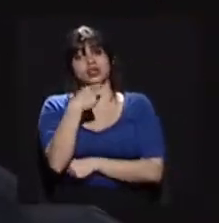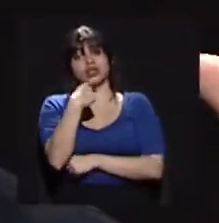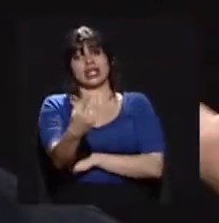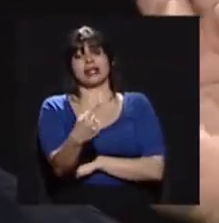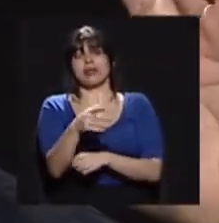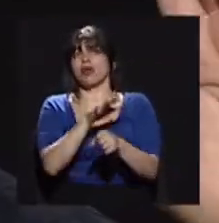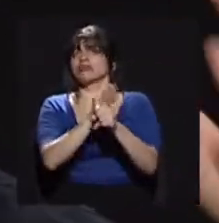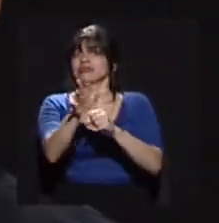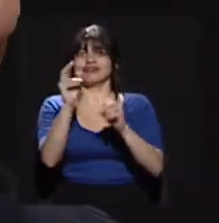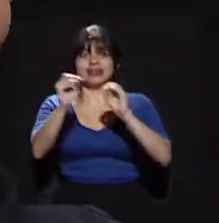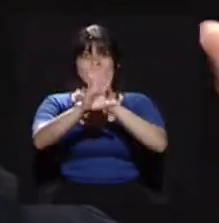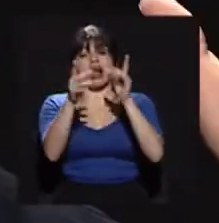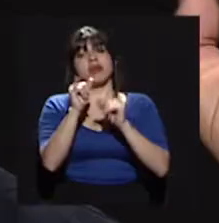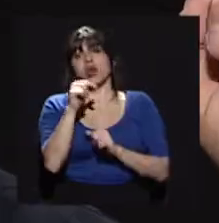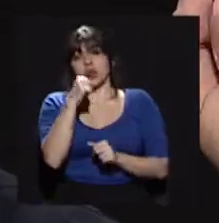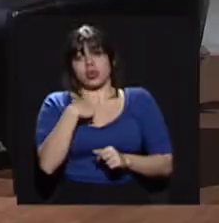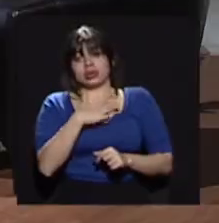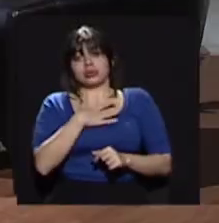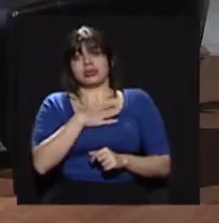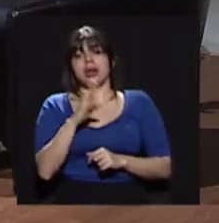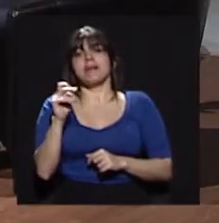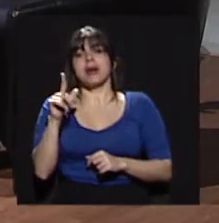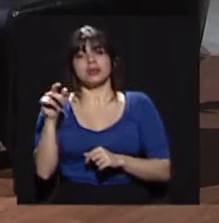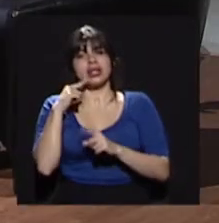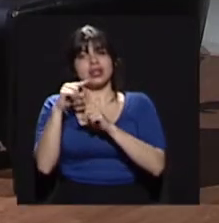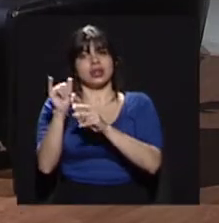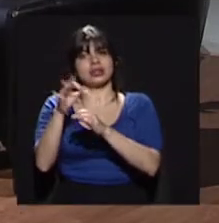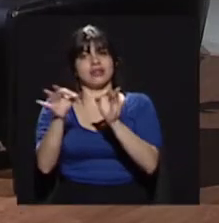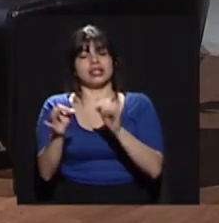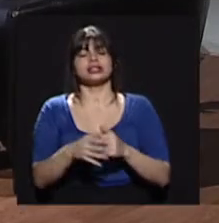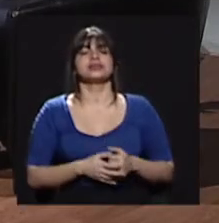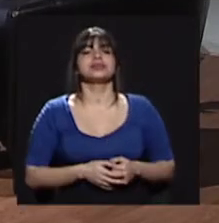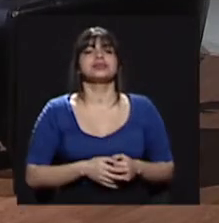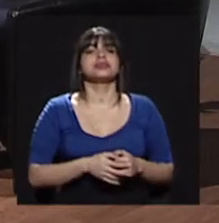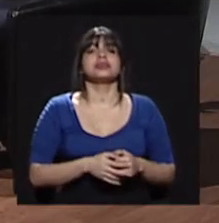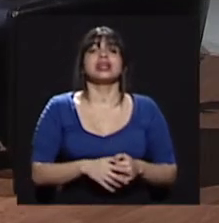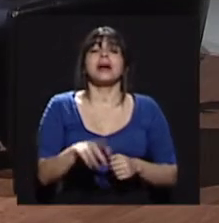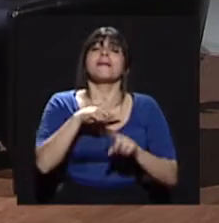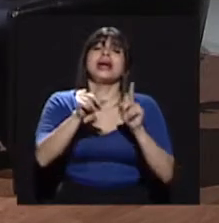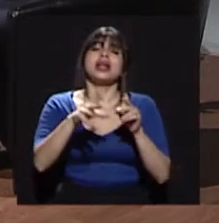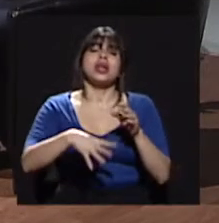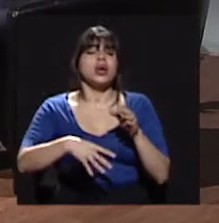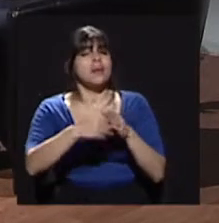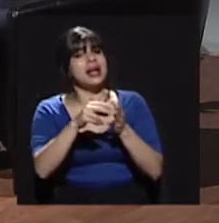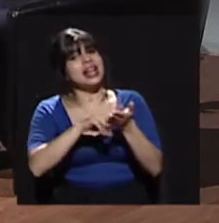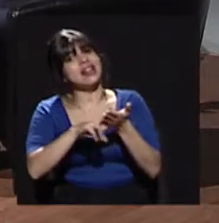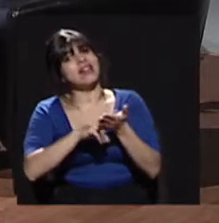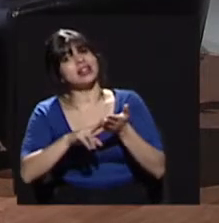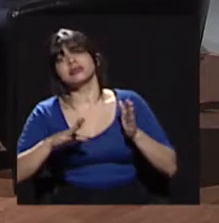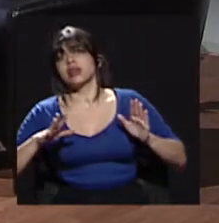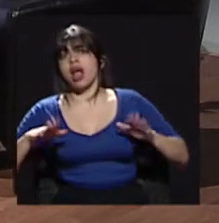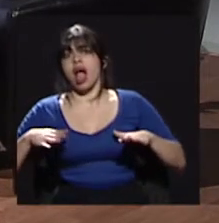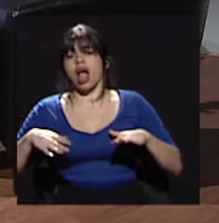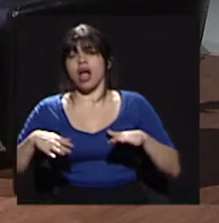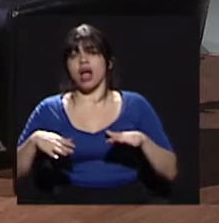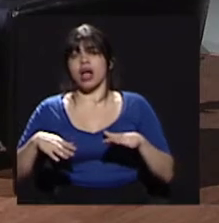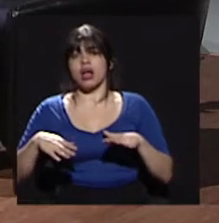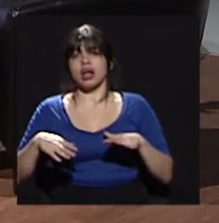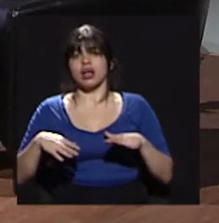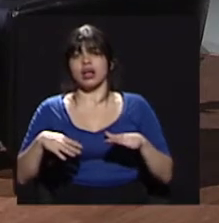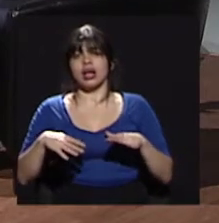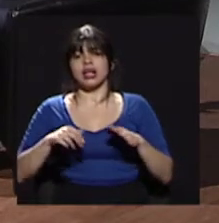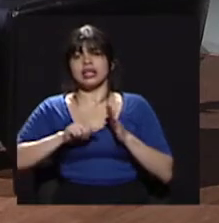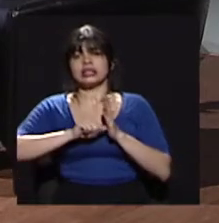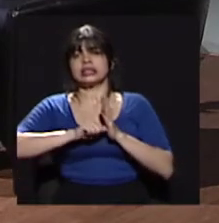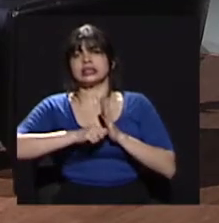completamente verdad que dicho sea de paso mis miedos de máximo pero además liberación nacional no ha puesto el dedo en